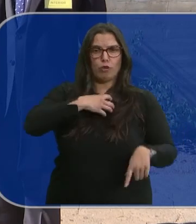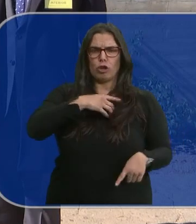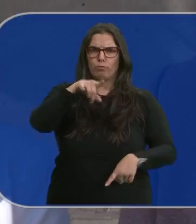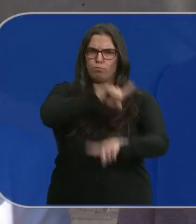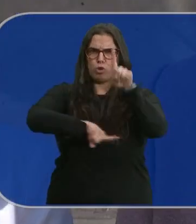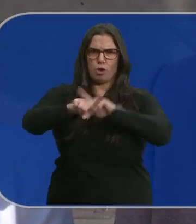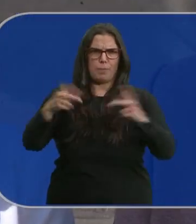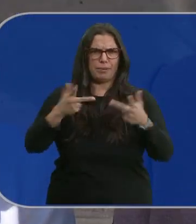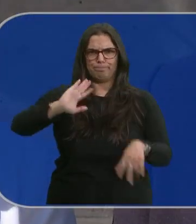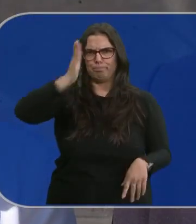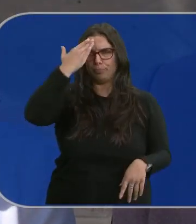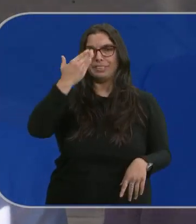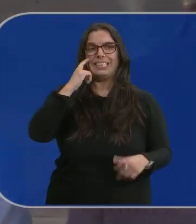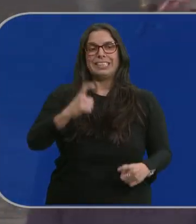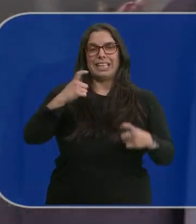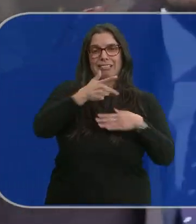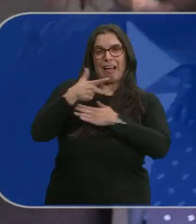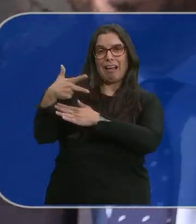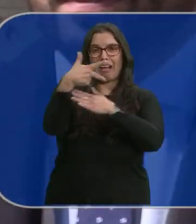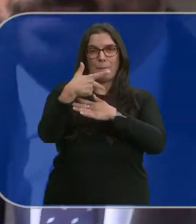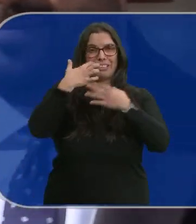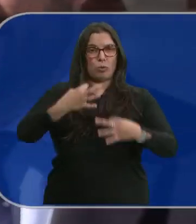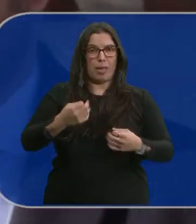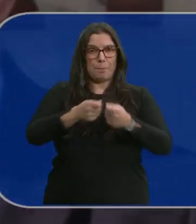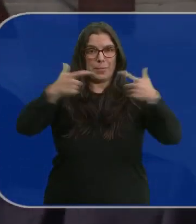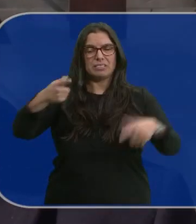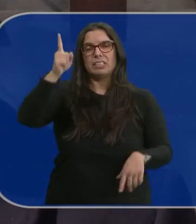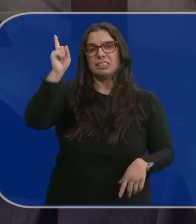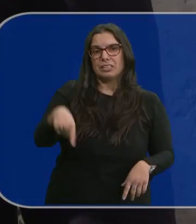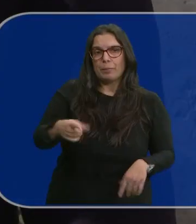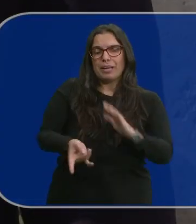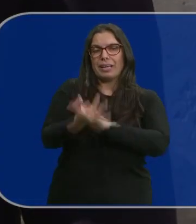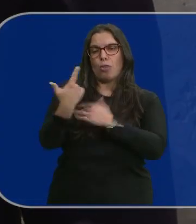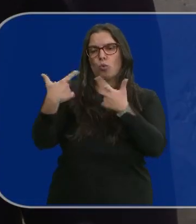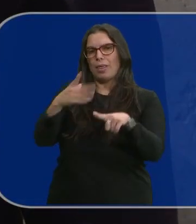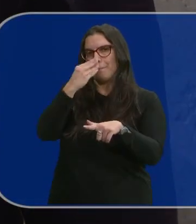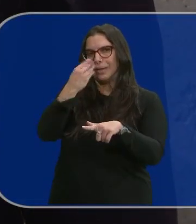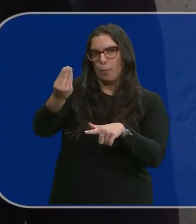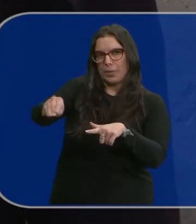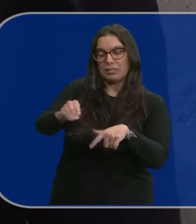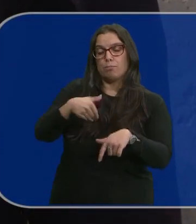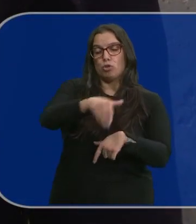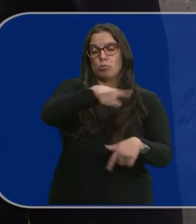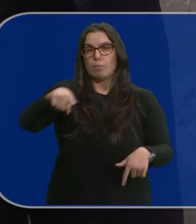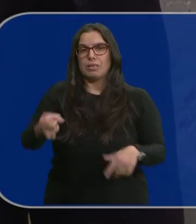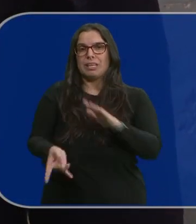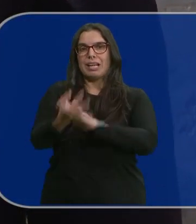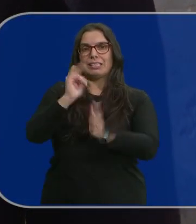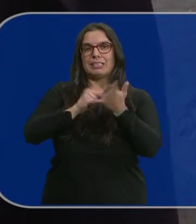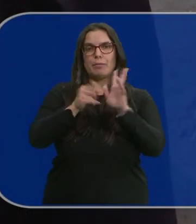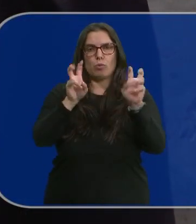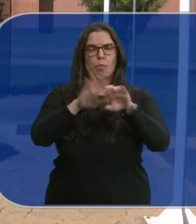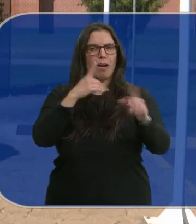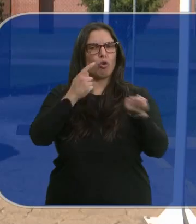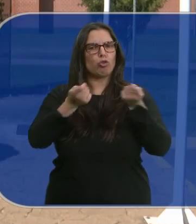problemas. Para intentar acabar con ello se han instalado nuevas cámaras de videoseguridad y también se ha implementado una nueva unidad canina. De cara a los próximos meses se va a instalar un nuevo sistema